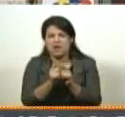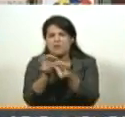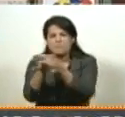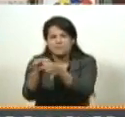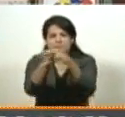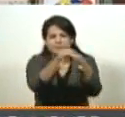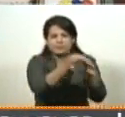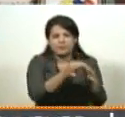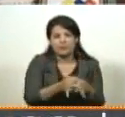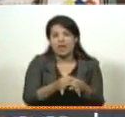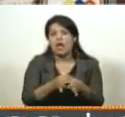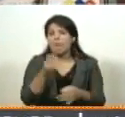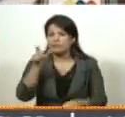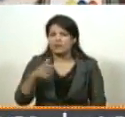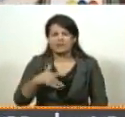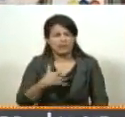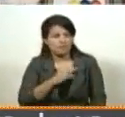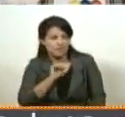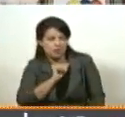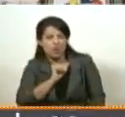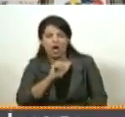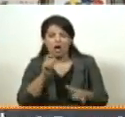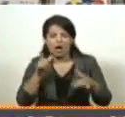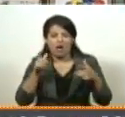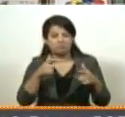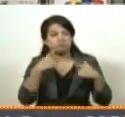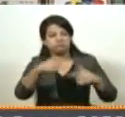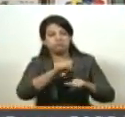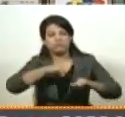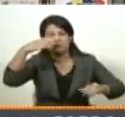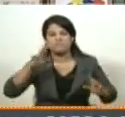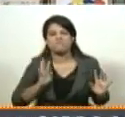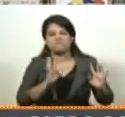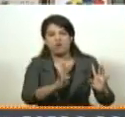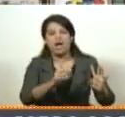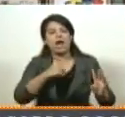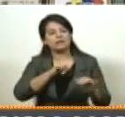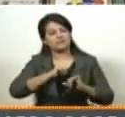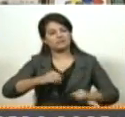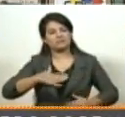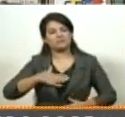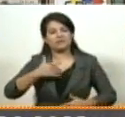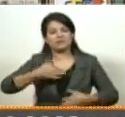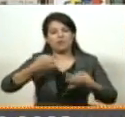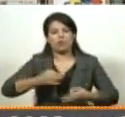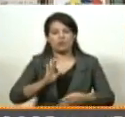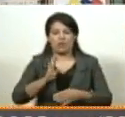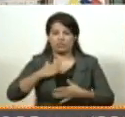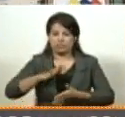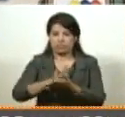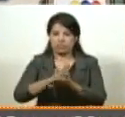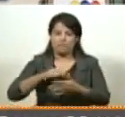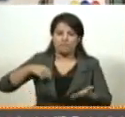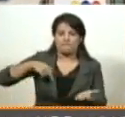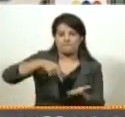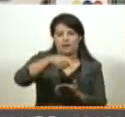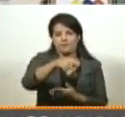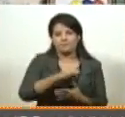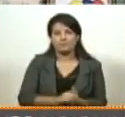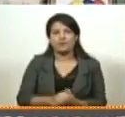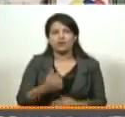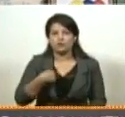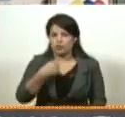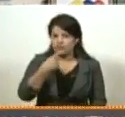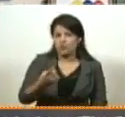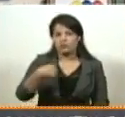y electoras puedan sentir temor ese día por algún hecho de violencia. Nosotros podemos, les aseguramos